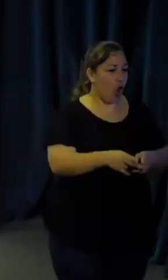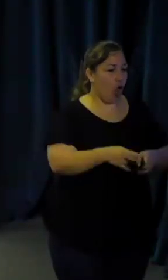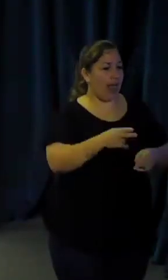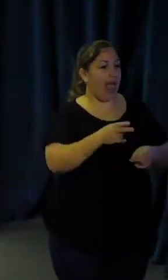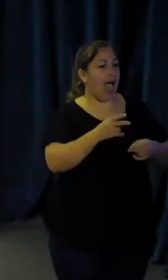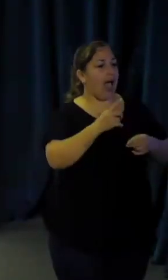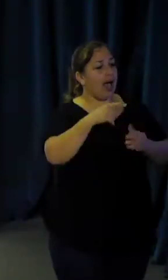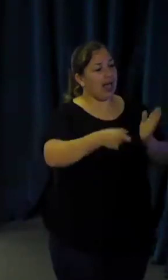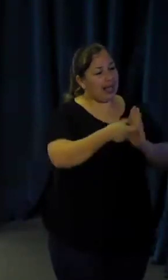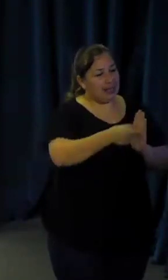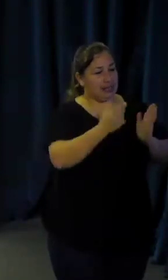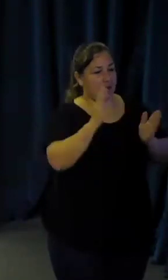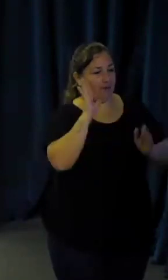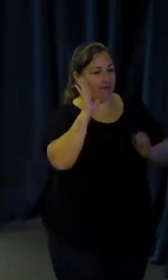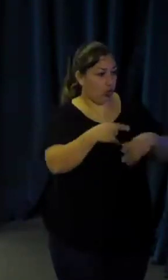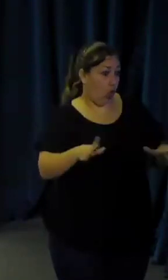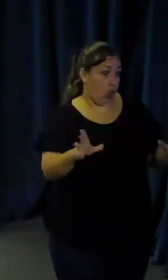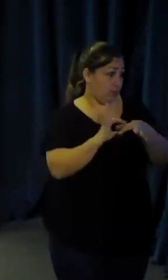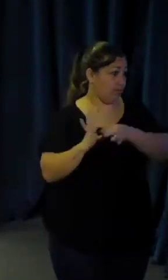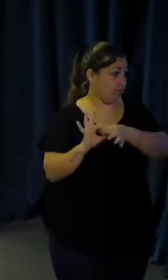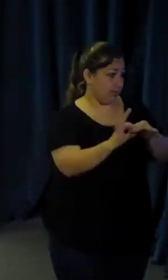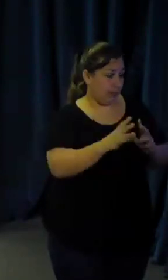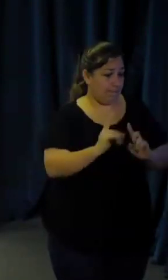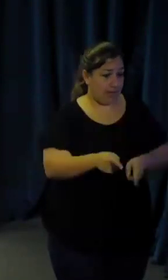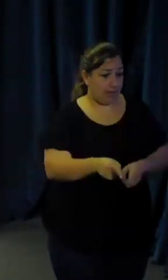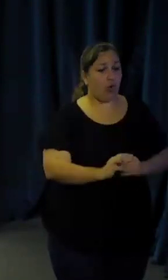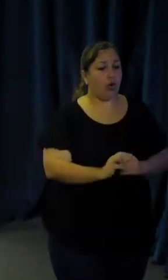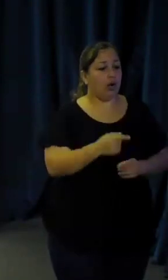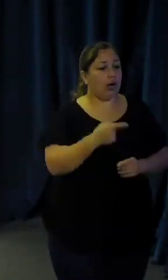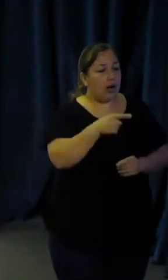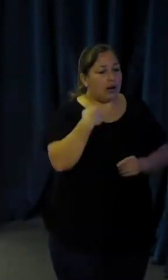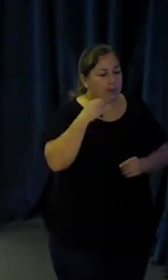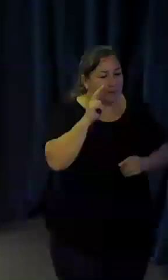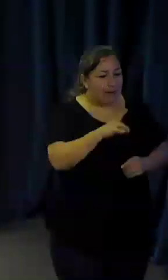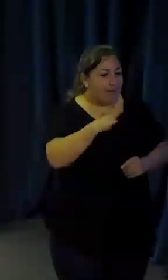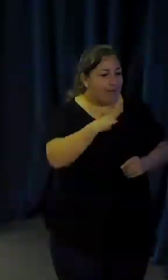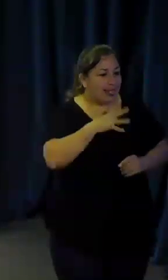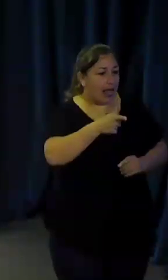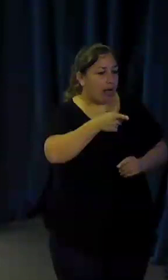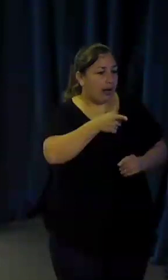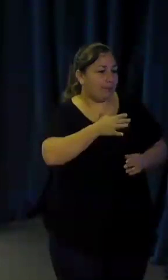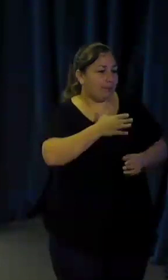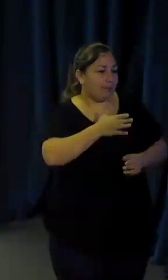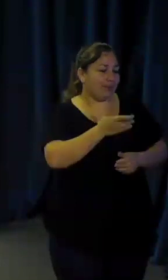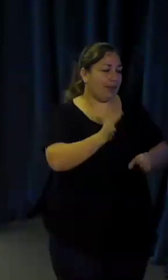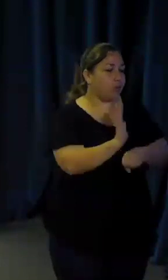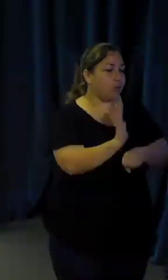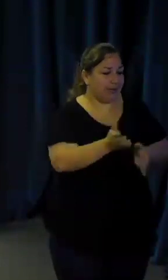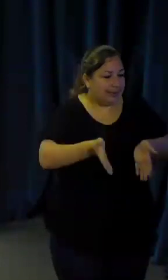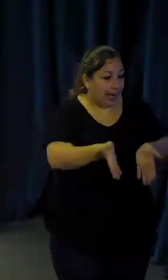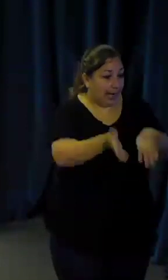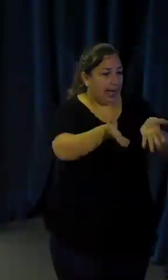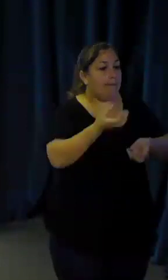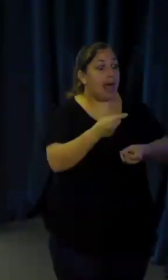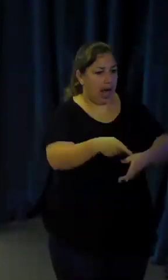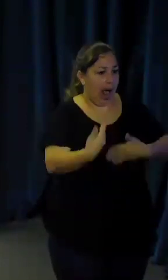redes sociales, todo lo relacionado, y que quizás faltaba un empujón para aprovechar al máximo este